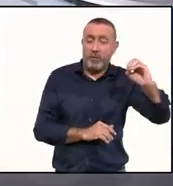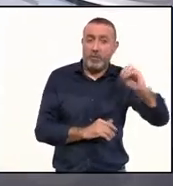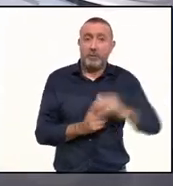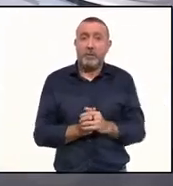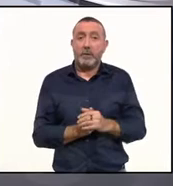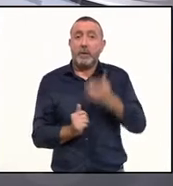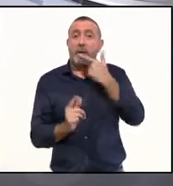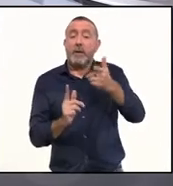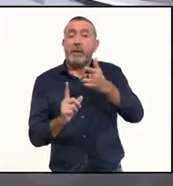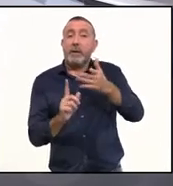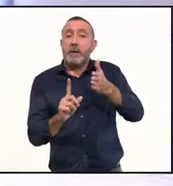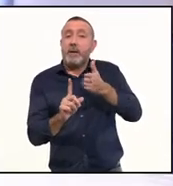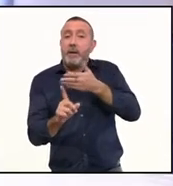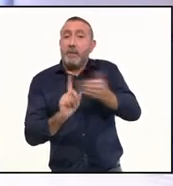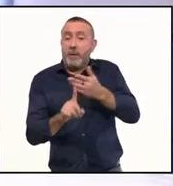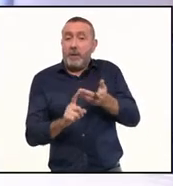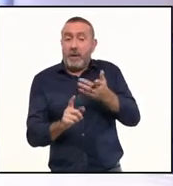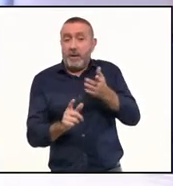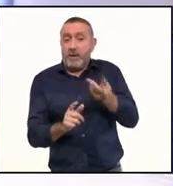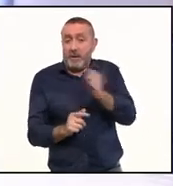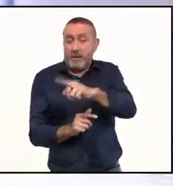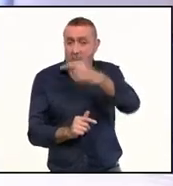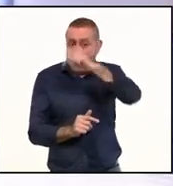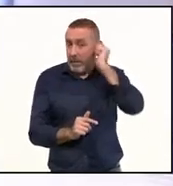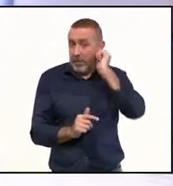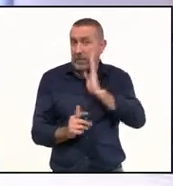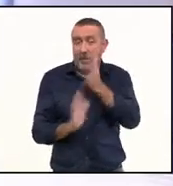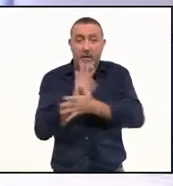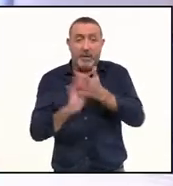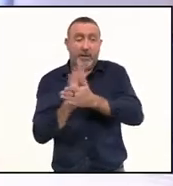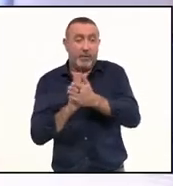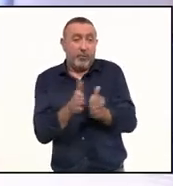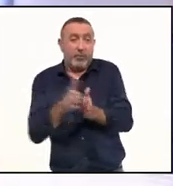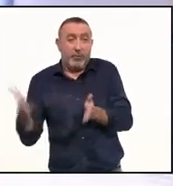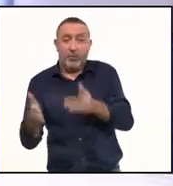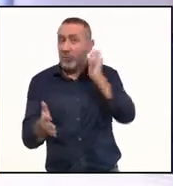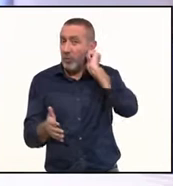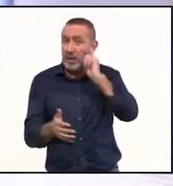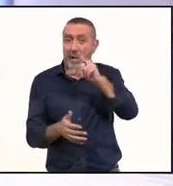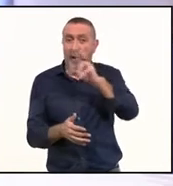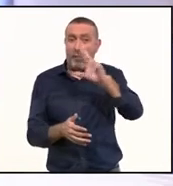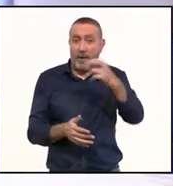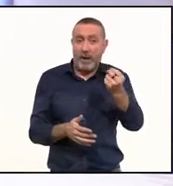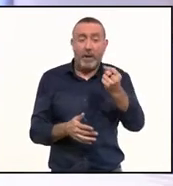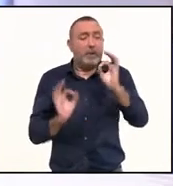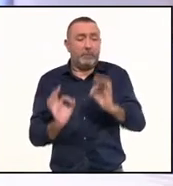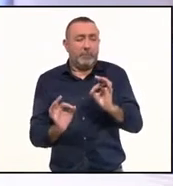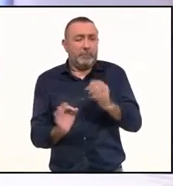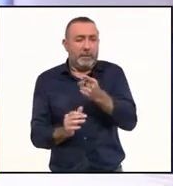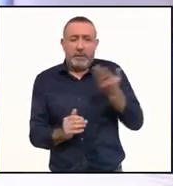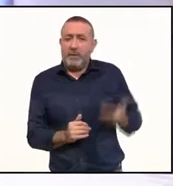violencia de género un día como hoy como decía como decía laura es fundamental